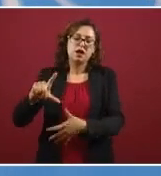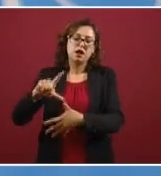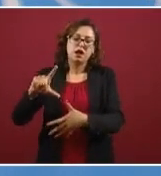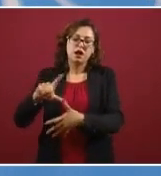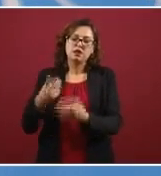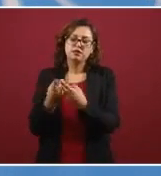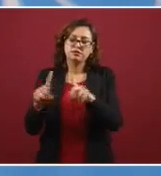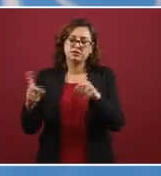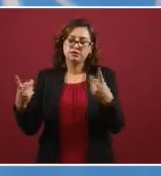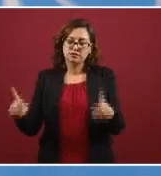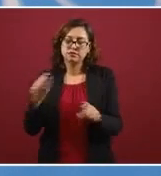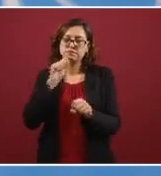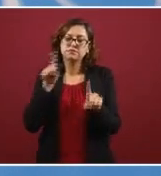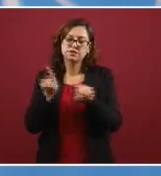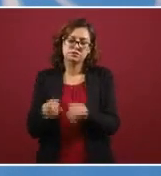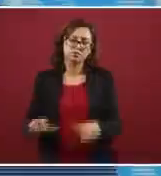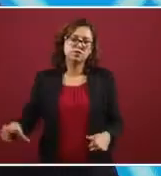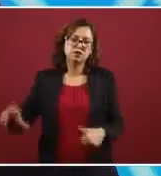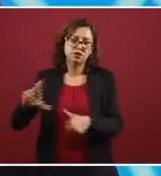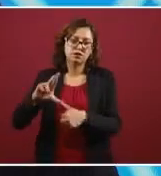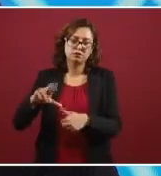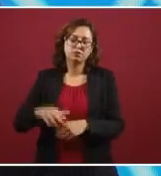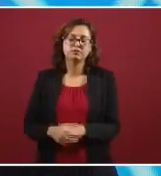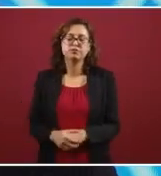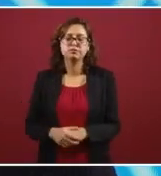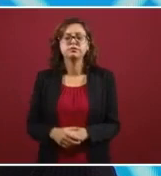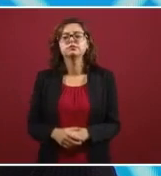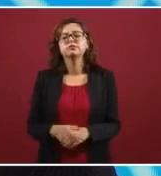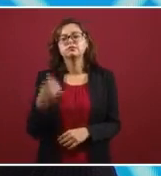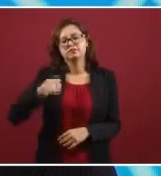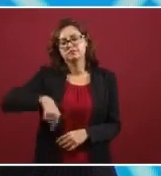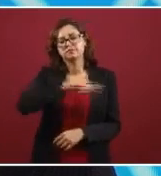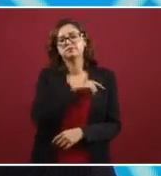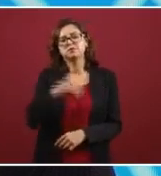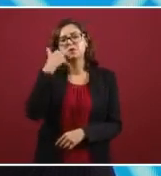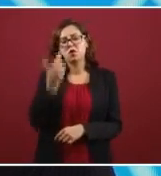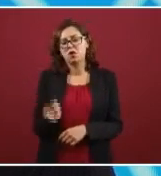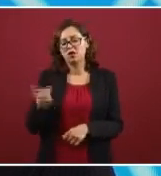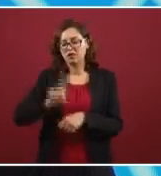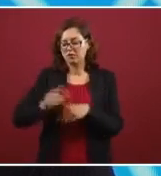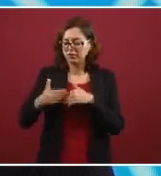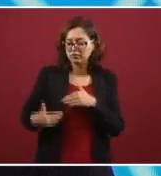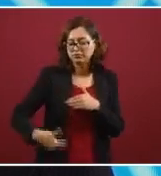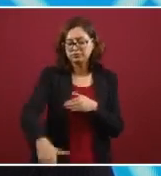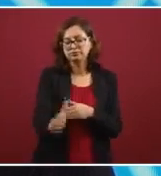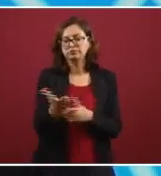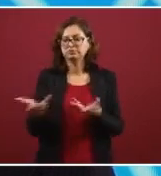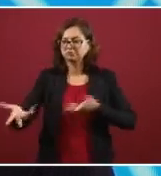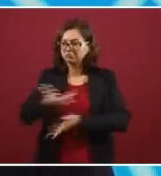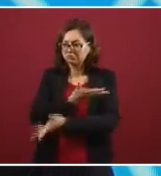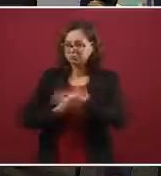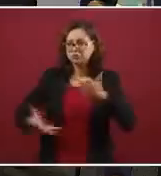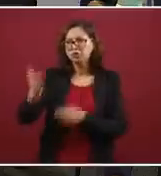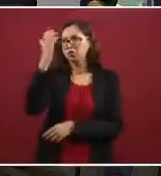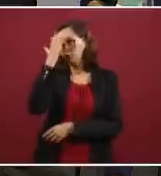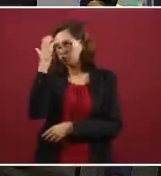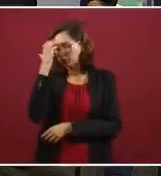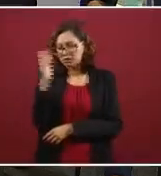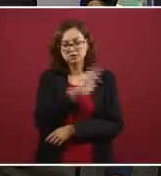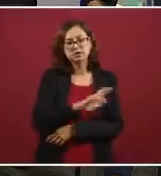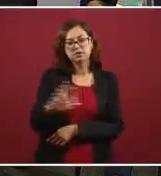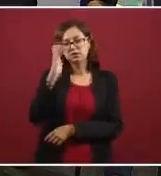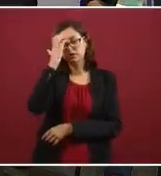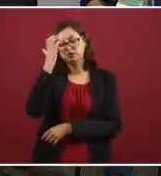América Latina y el Caribe. Queremos que estos días nos sirvan para conocernos y reconocernos en